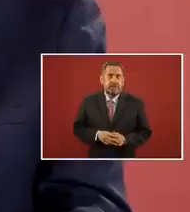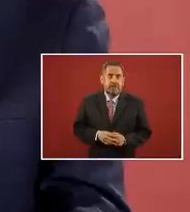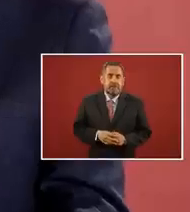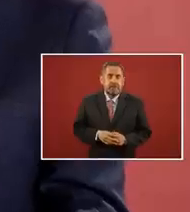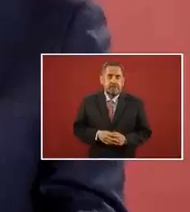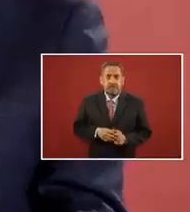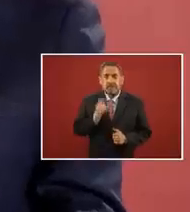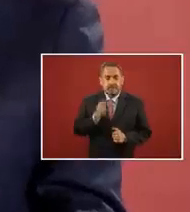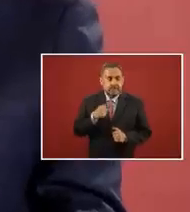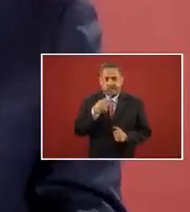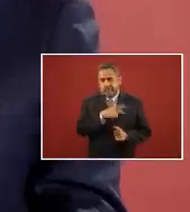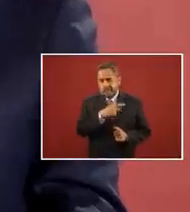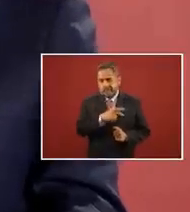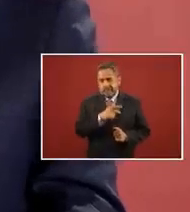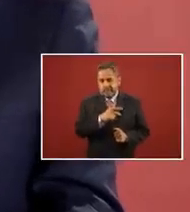son